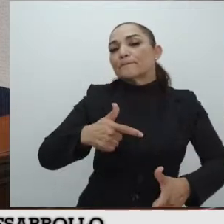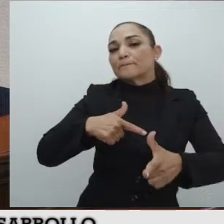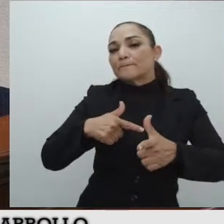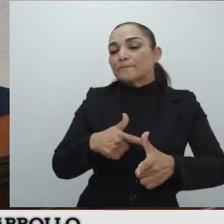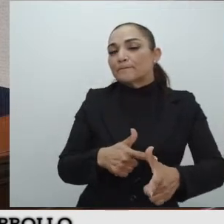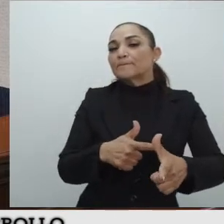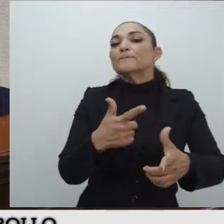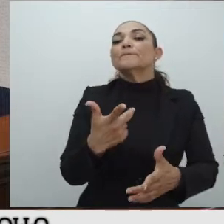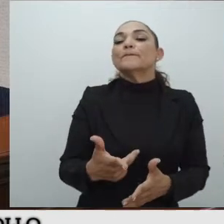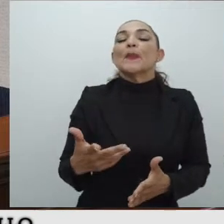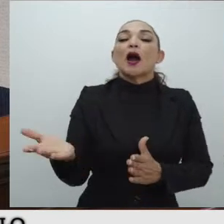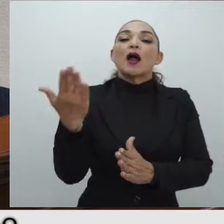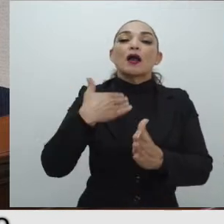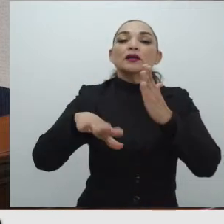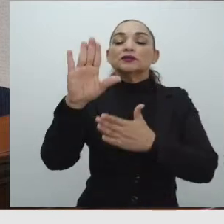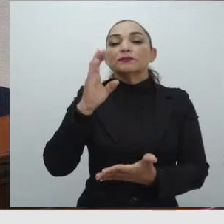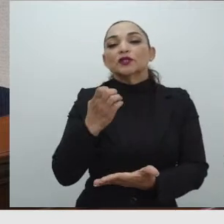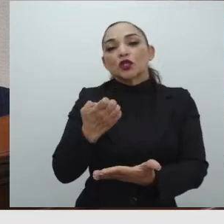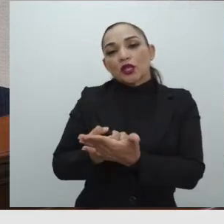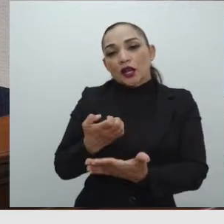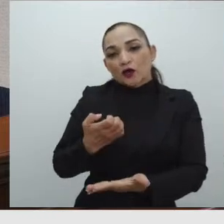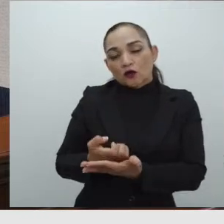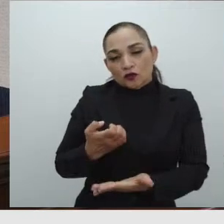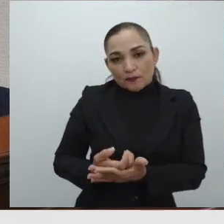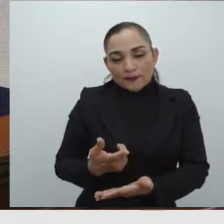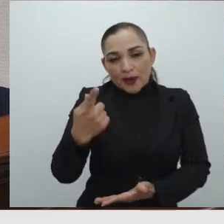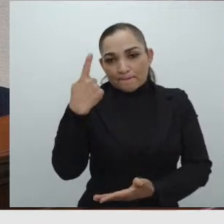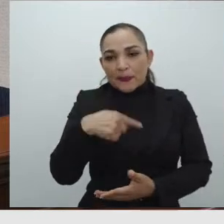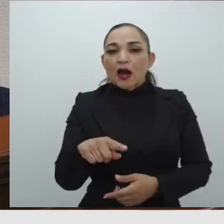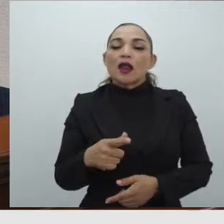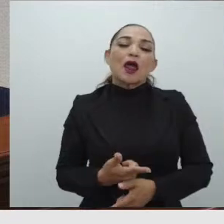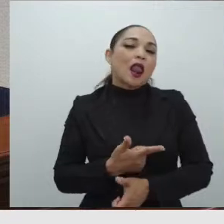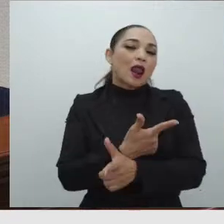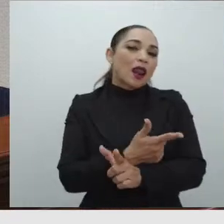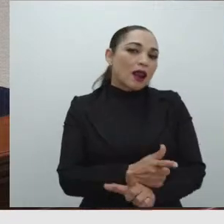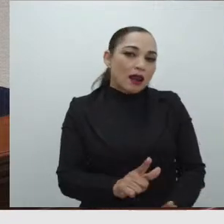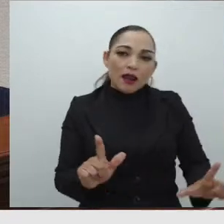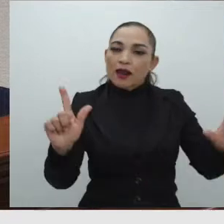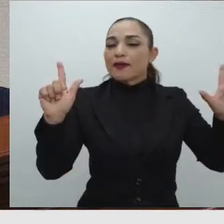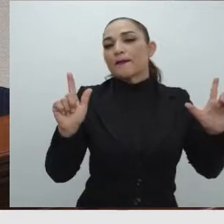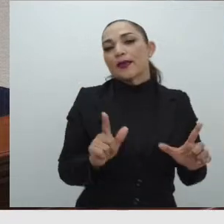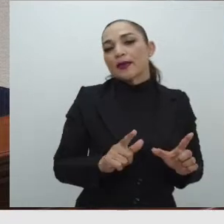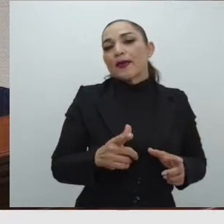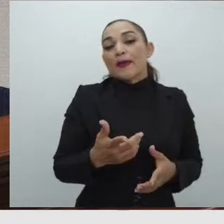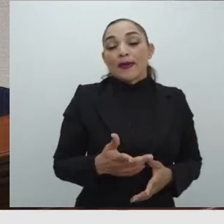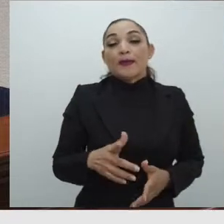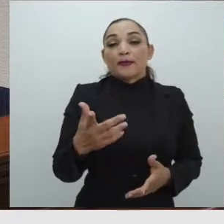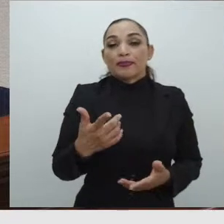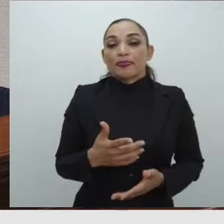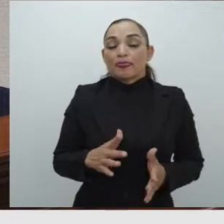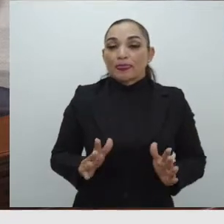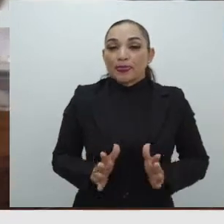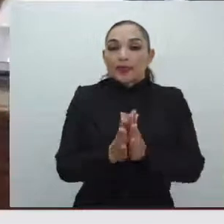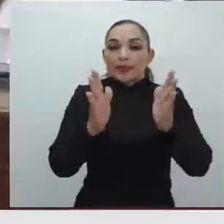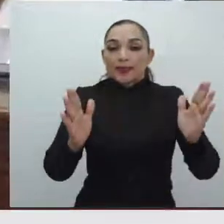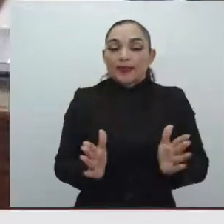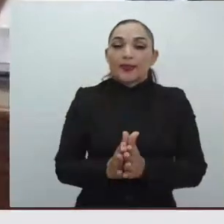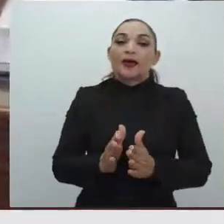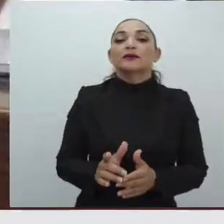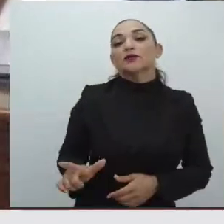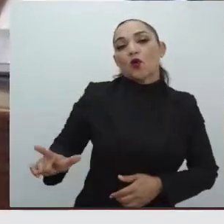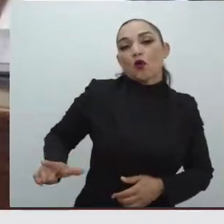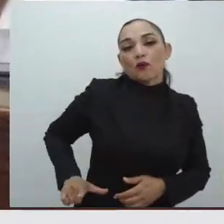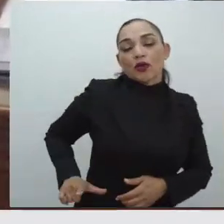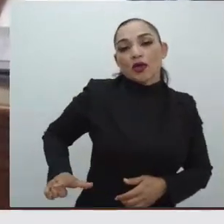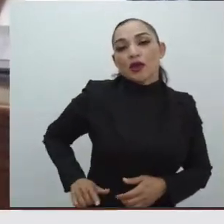al crecimiento de la economía para la independencia y democratización política, social y